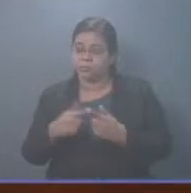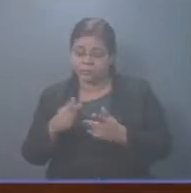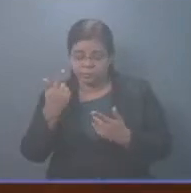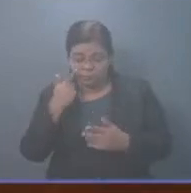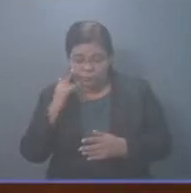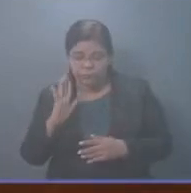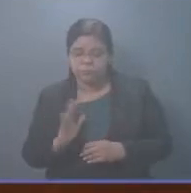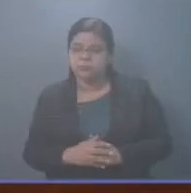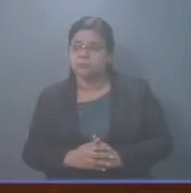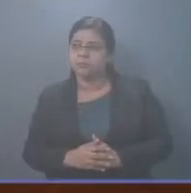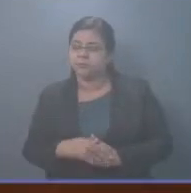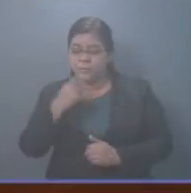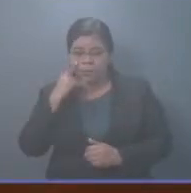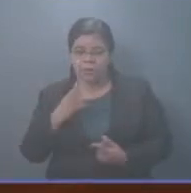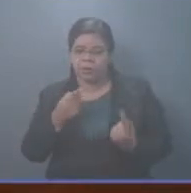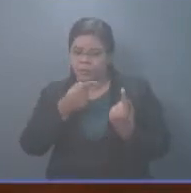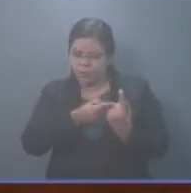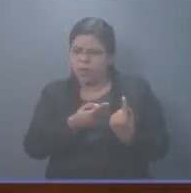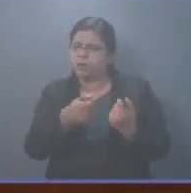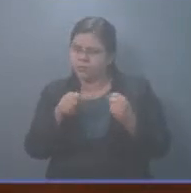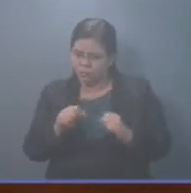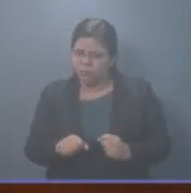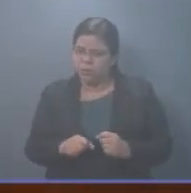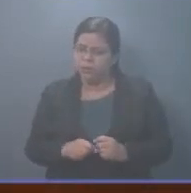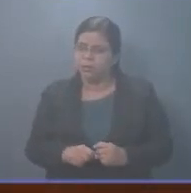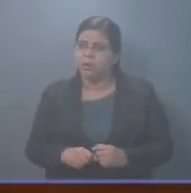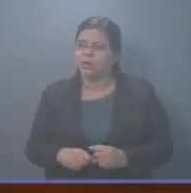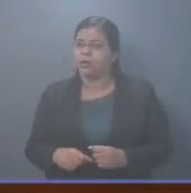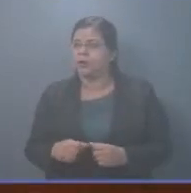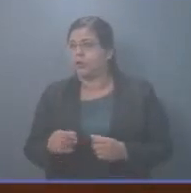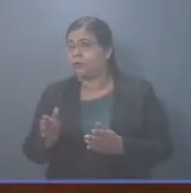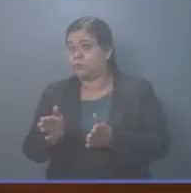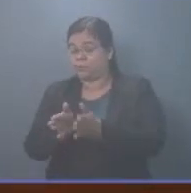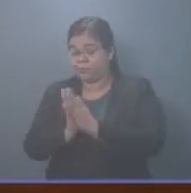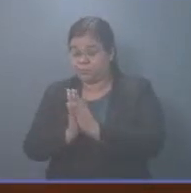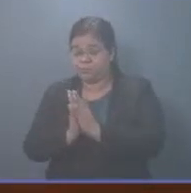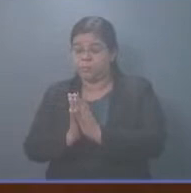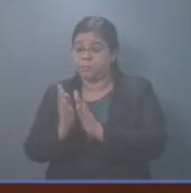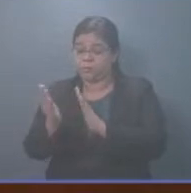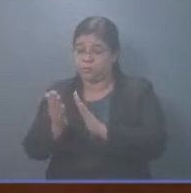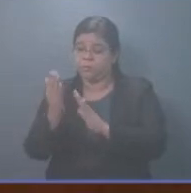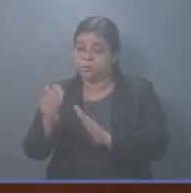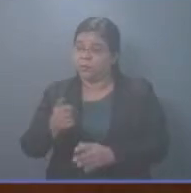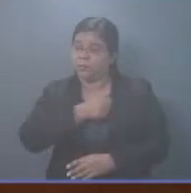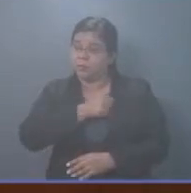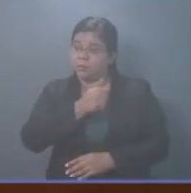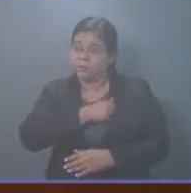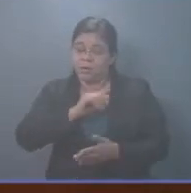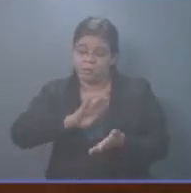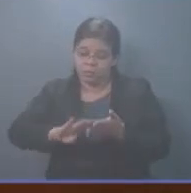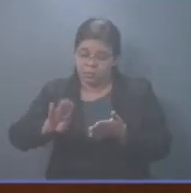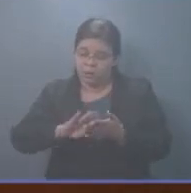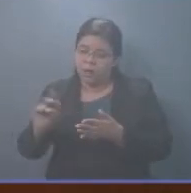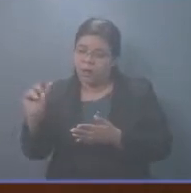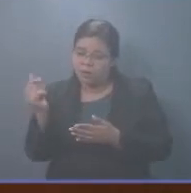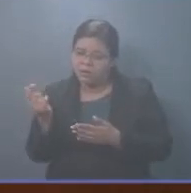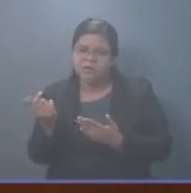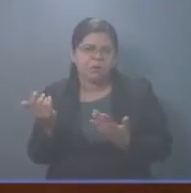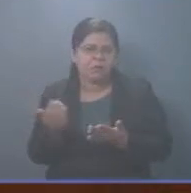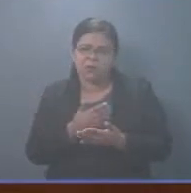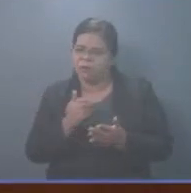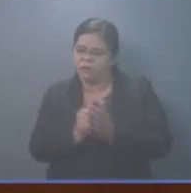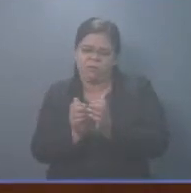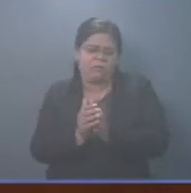decir, si él tiene la capacidad financiera para poder hacerle frente a la responsabilidad, no tendría que tener